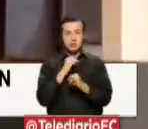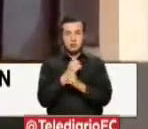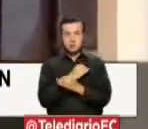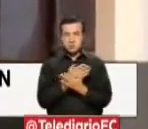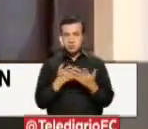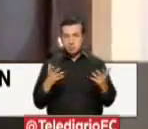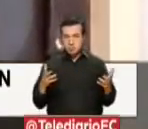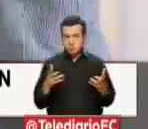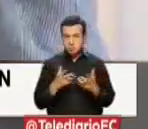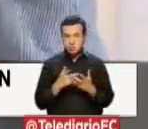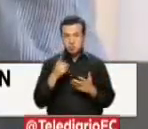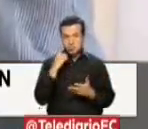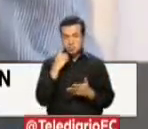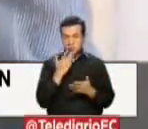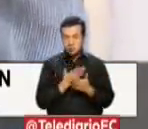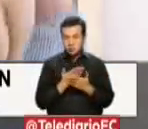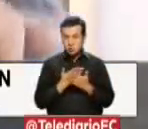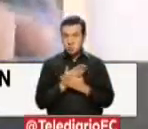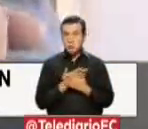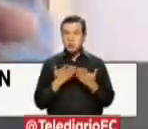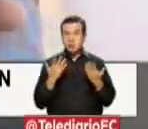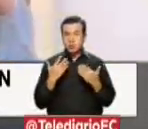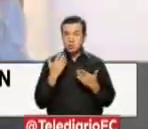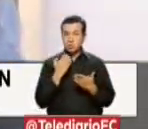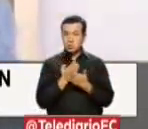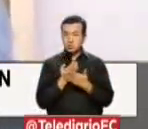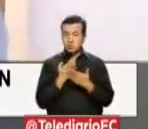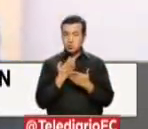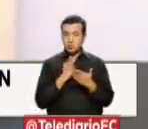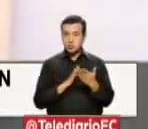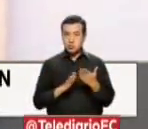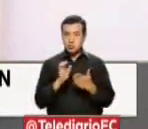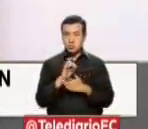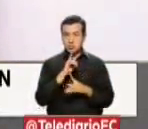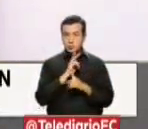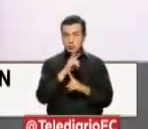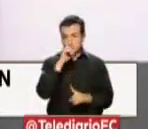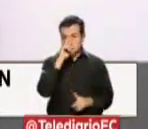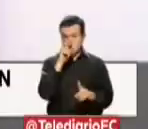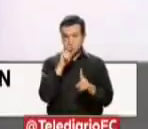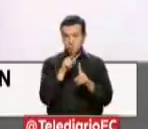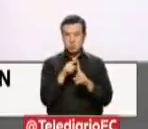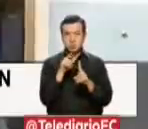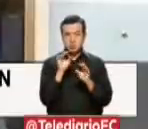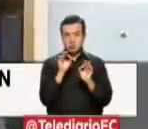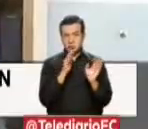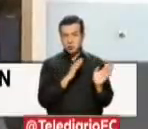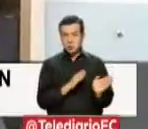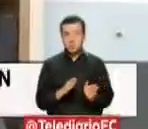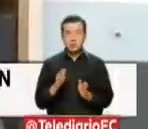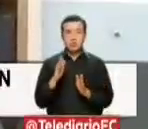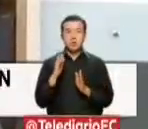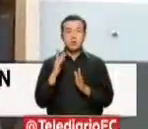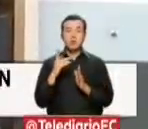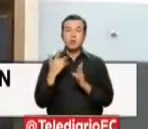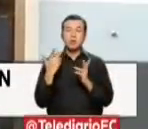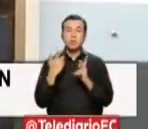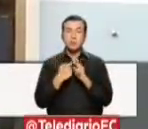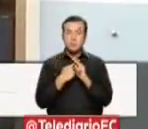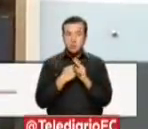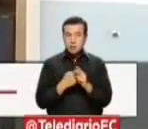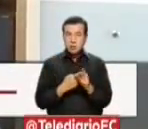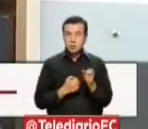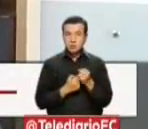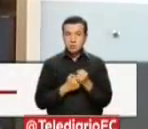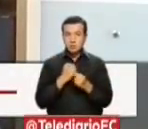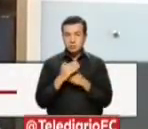dé este tipo de muestras en momentos en que la economía ecuatoriana apunta hacia una recuperación. Los préstamos que nos dan, que